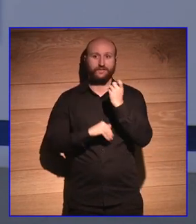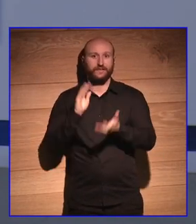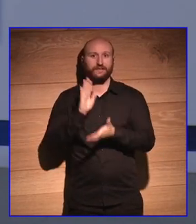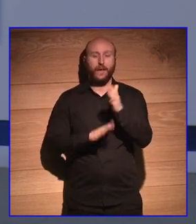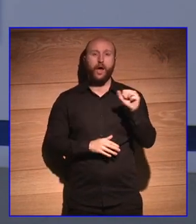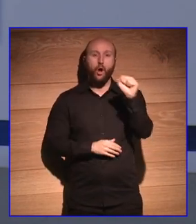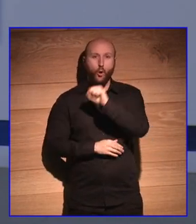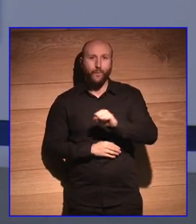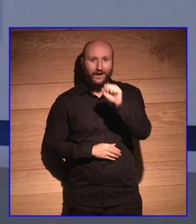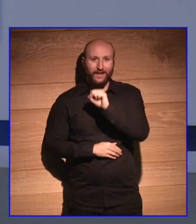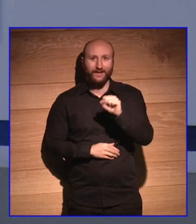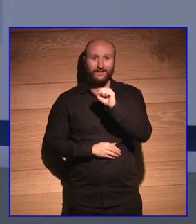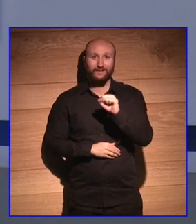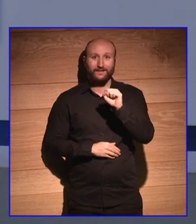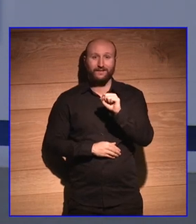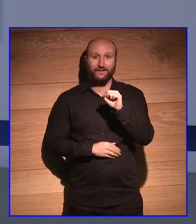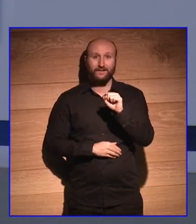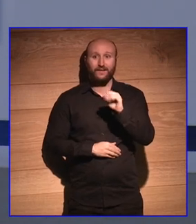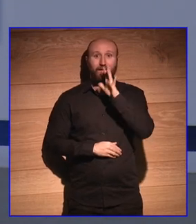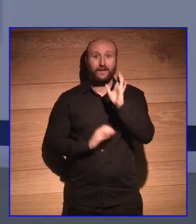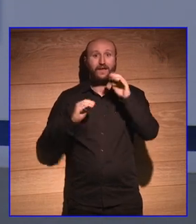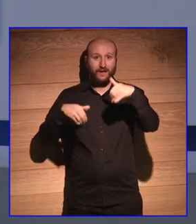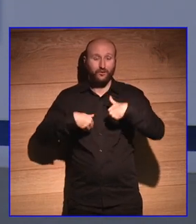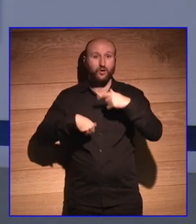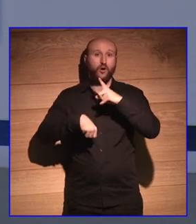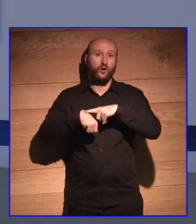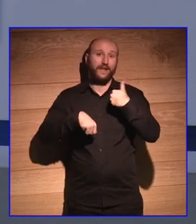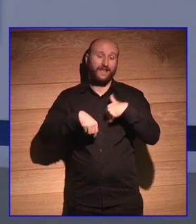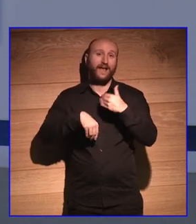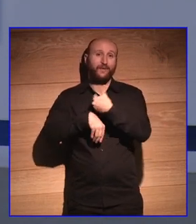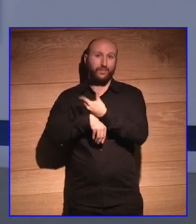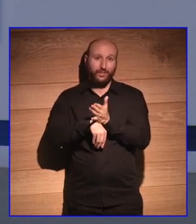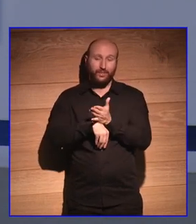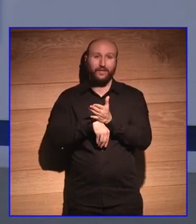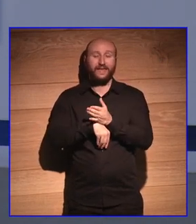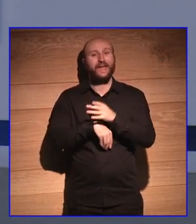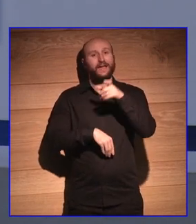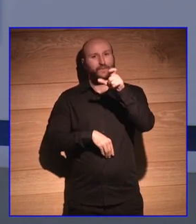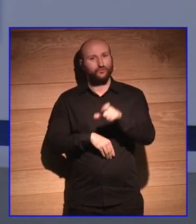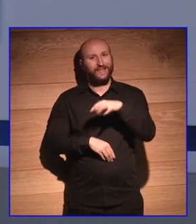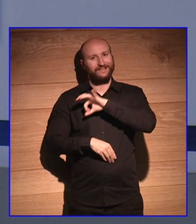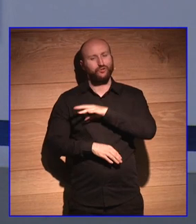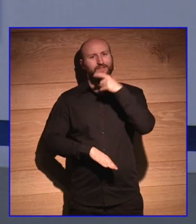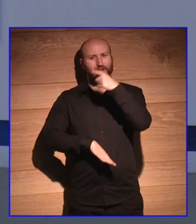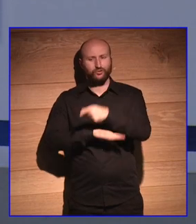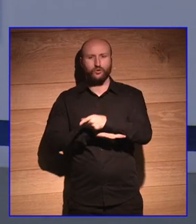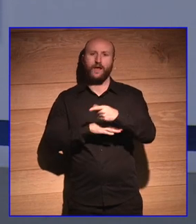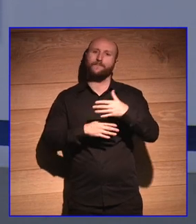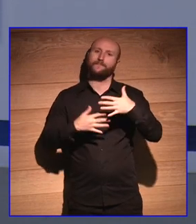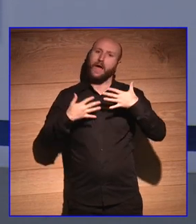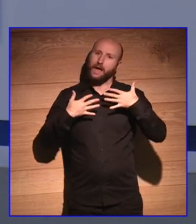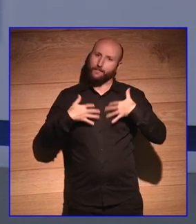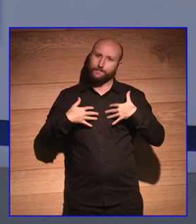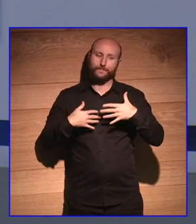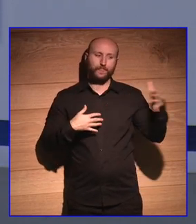ópera como el regreso esa hora avanzada el excelentísimo señor director tendrá la amabilidad de mandar a uno de los criados que